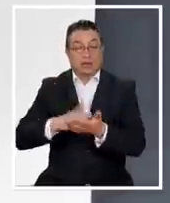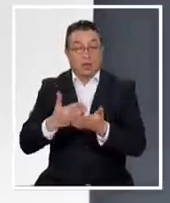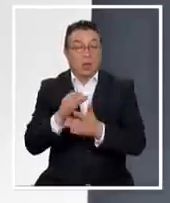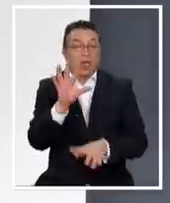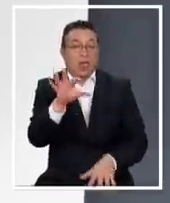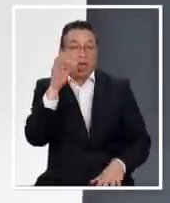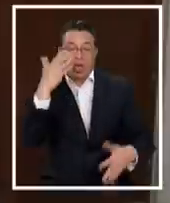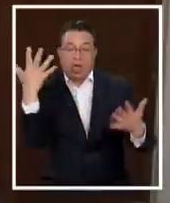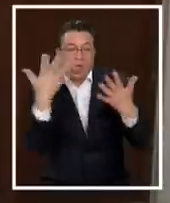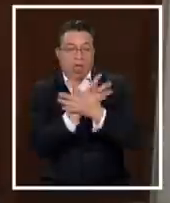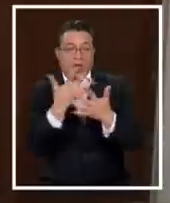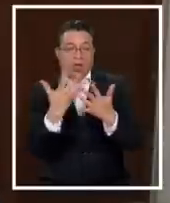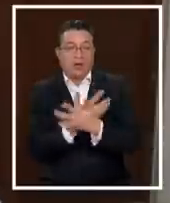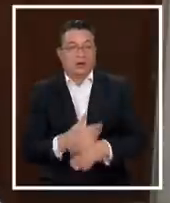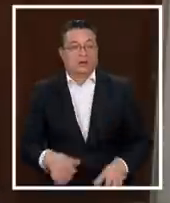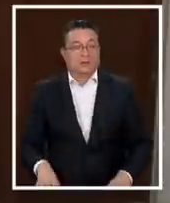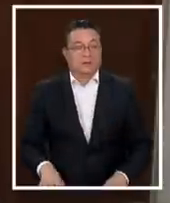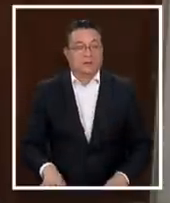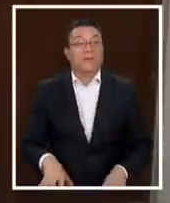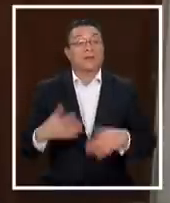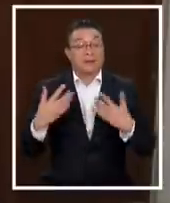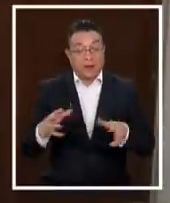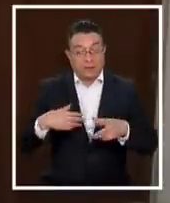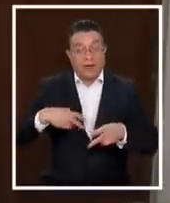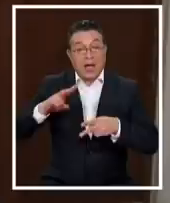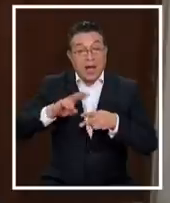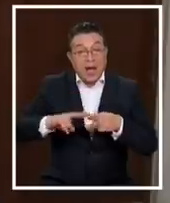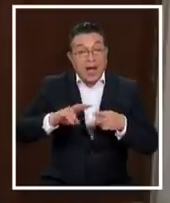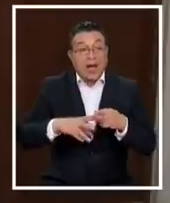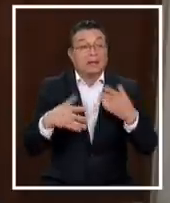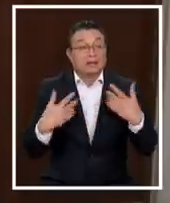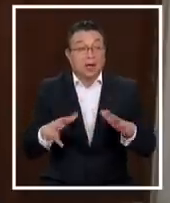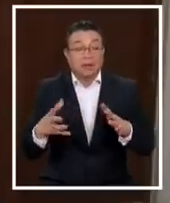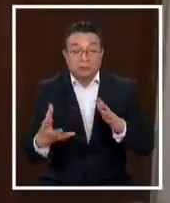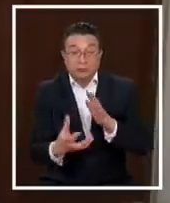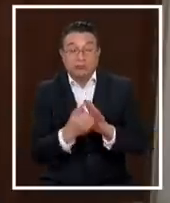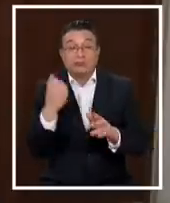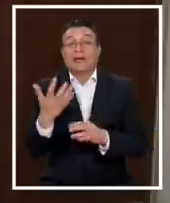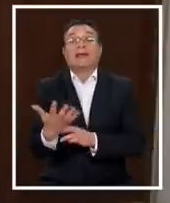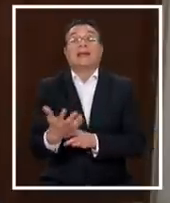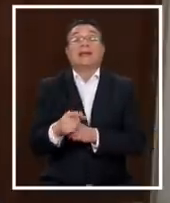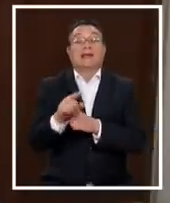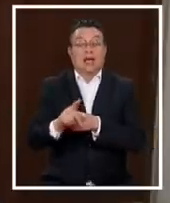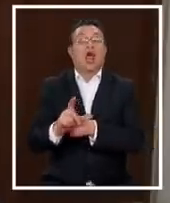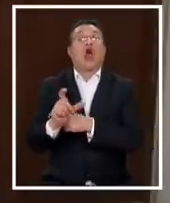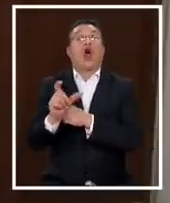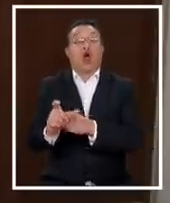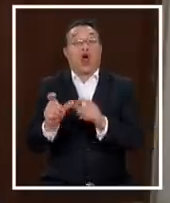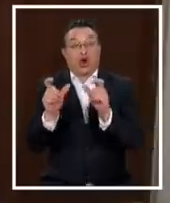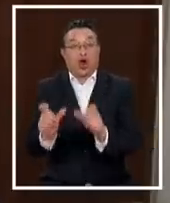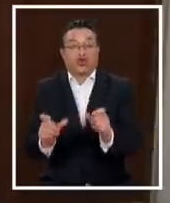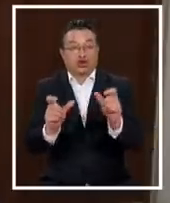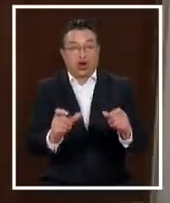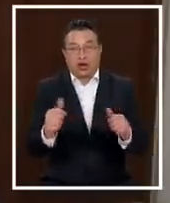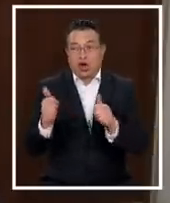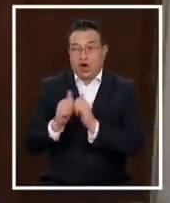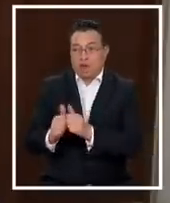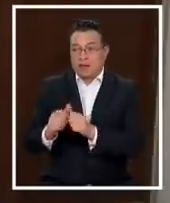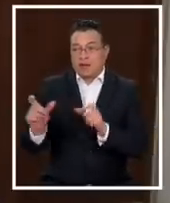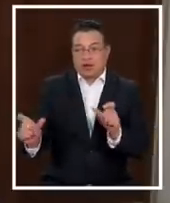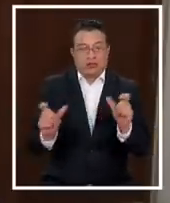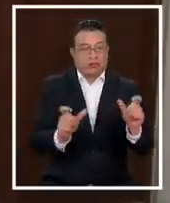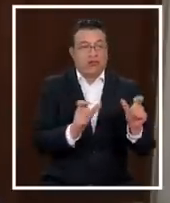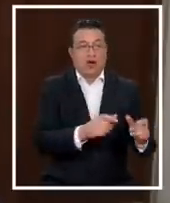detectó. Lo que se ha hecho y lo que ha resultado efectivamente es el control interpares, es decir,